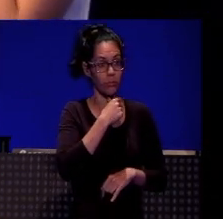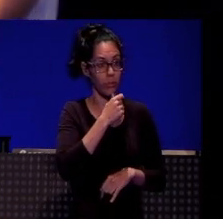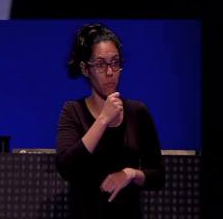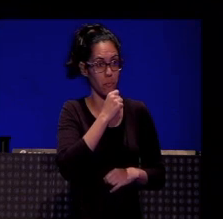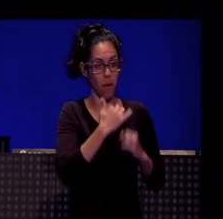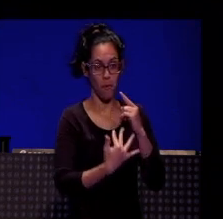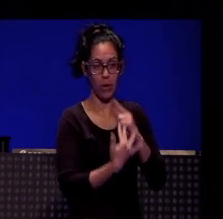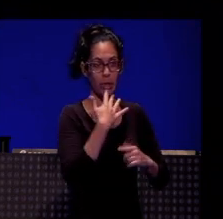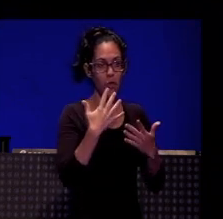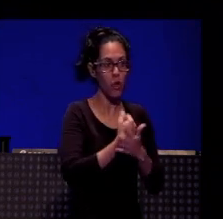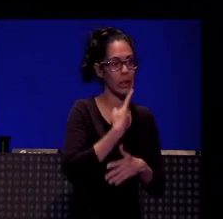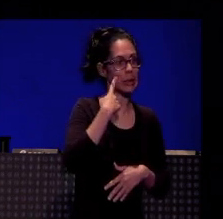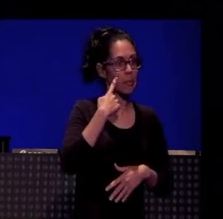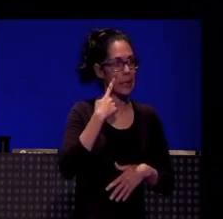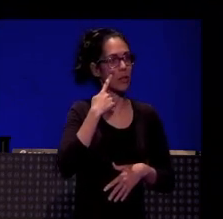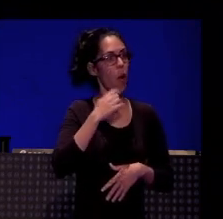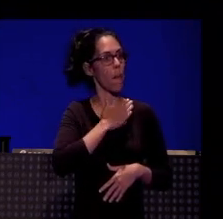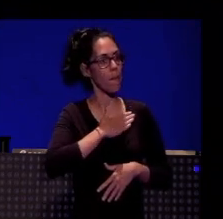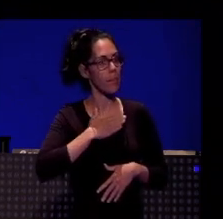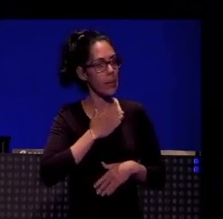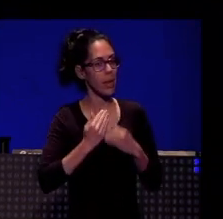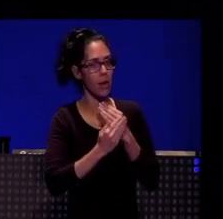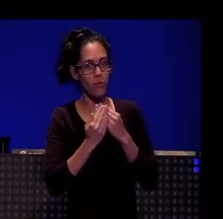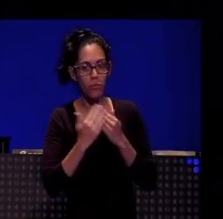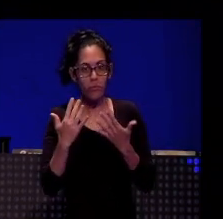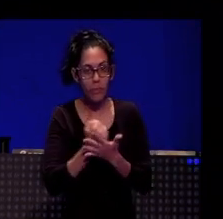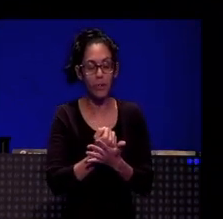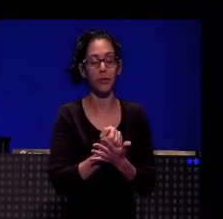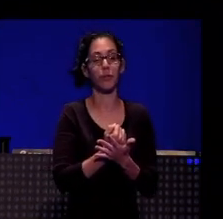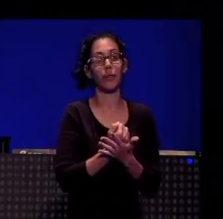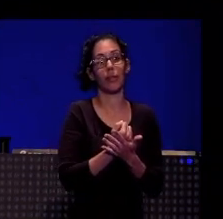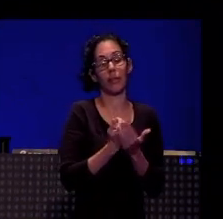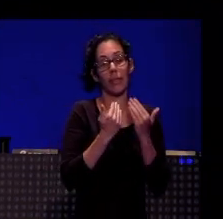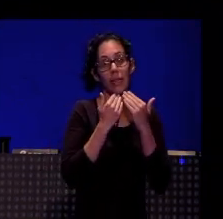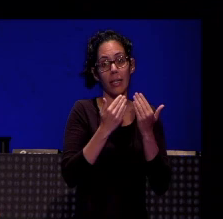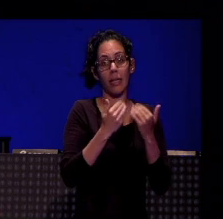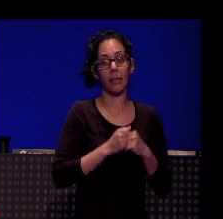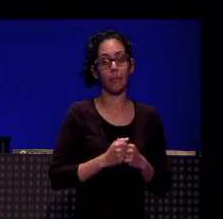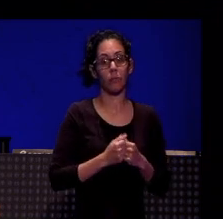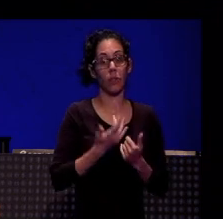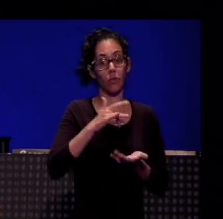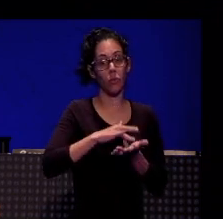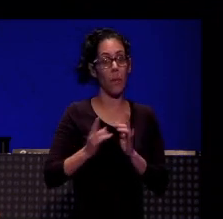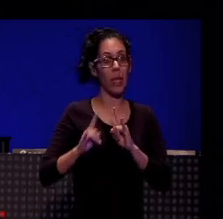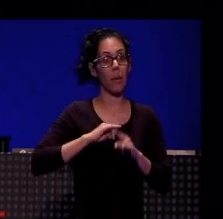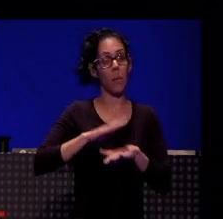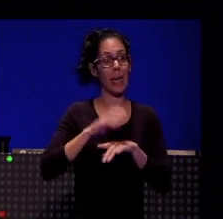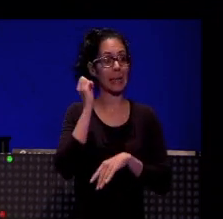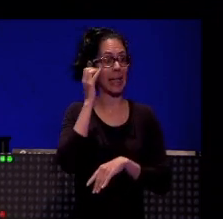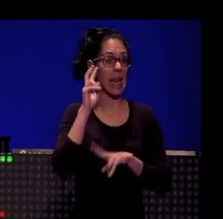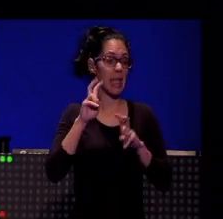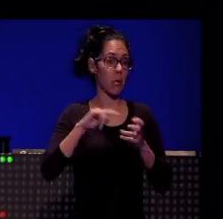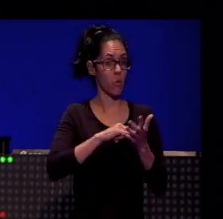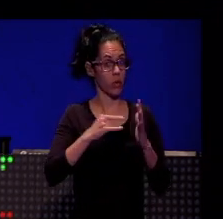amables super simpáticos súper cariñosos y cuando me llamaron para decirme que tenía que hacer una charla sobre las nuevas tecnologías